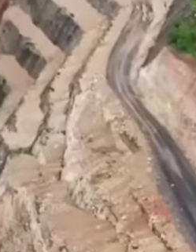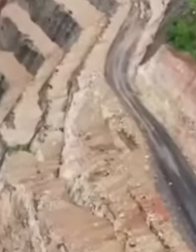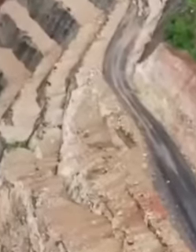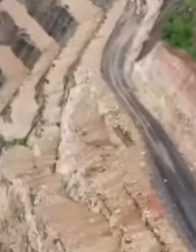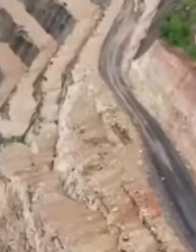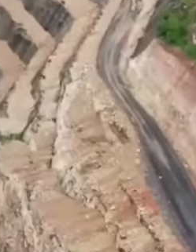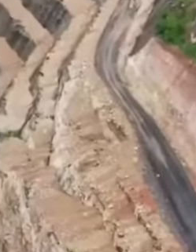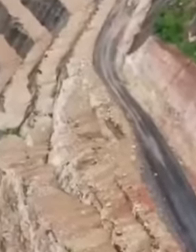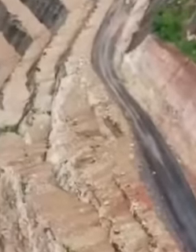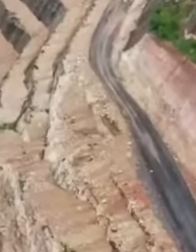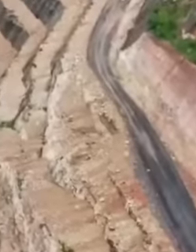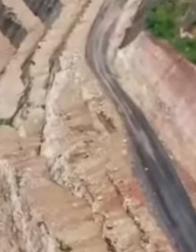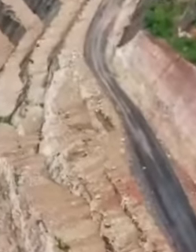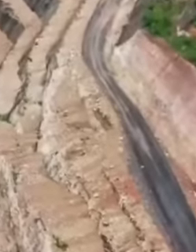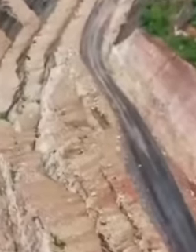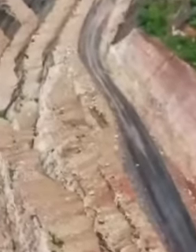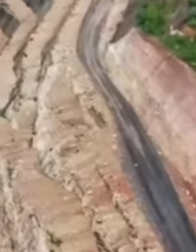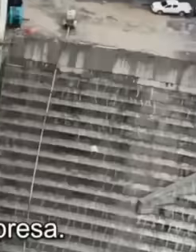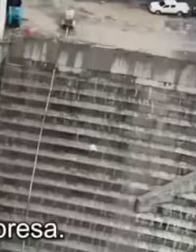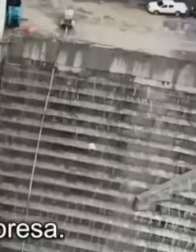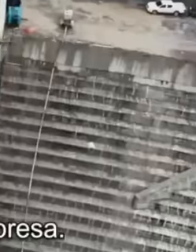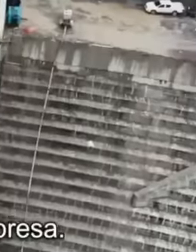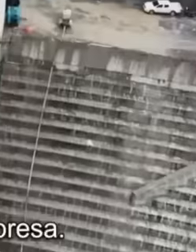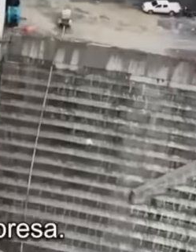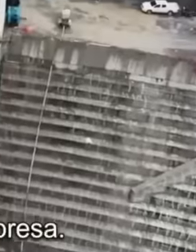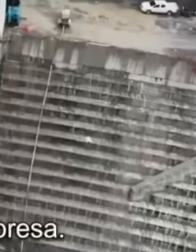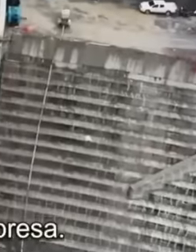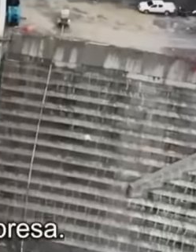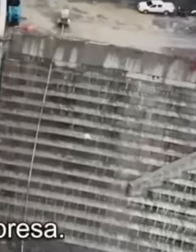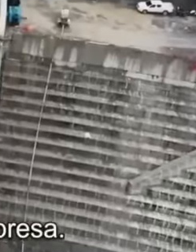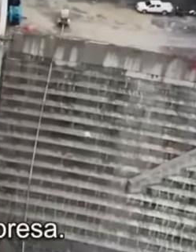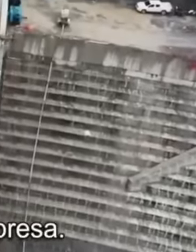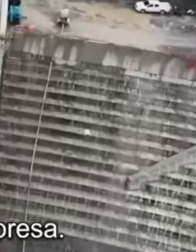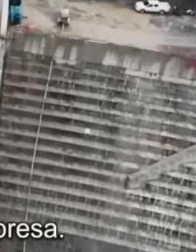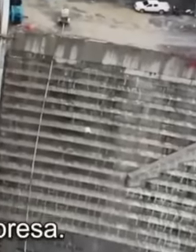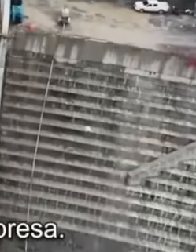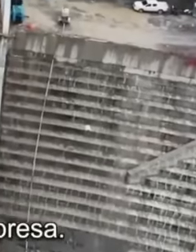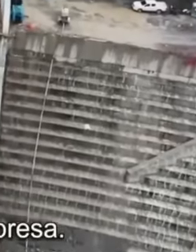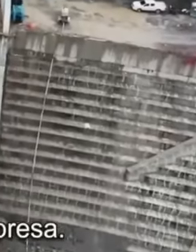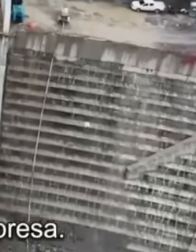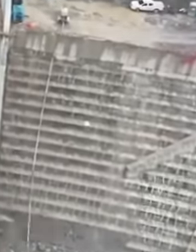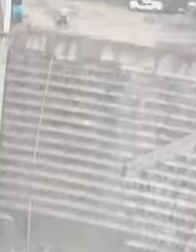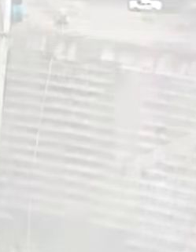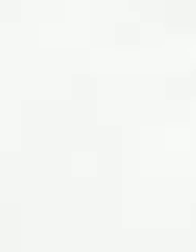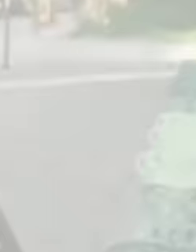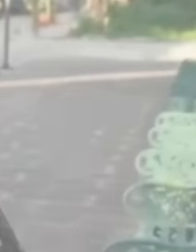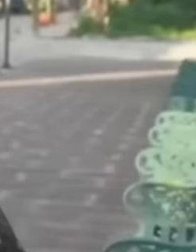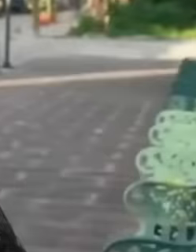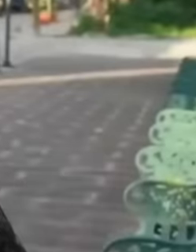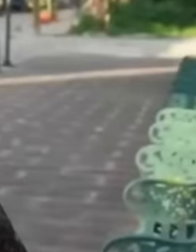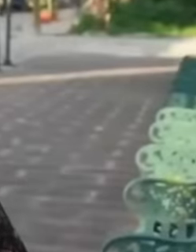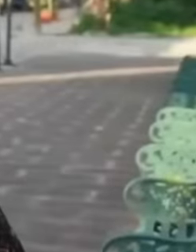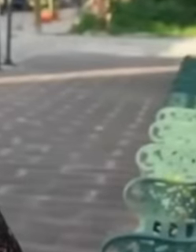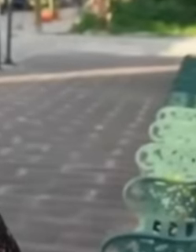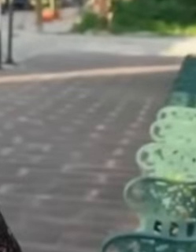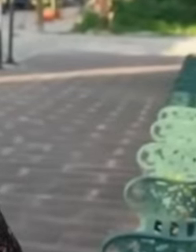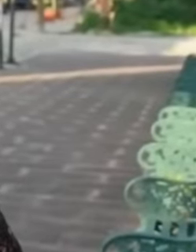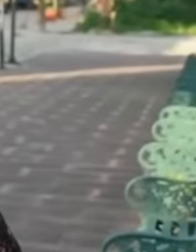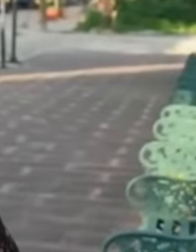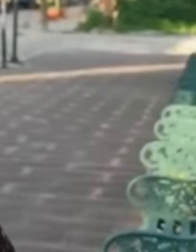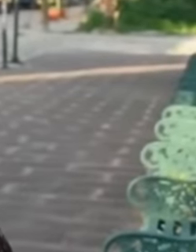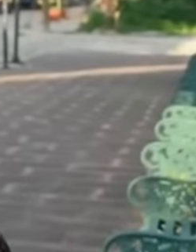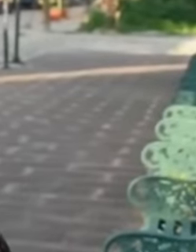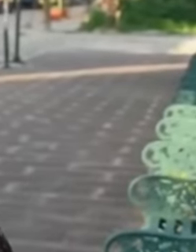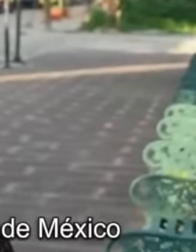manera conjunta, entre varias opciones que se plantearon, la incorporación de las ventanas a la cortina de la presa. El día de hoy culminamos